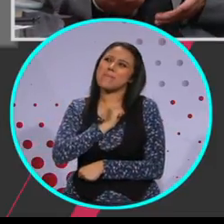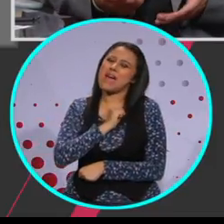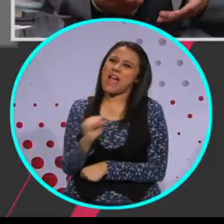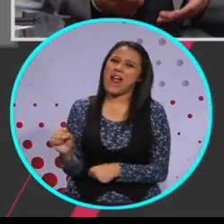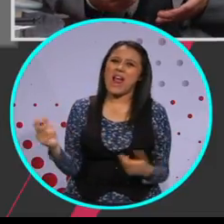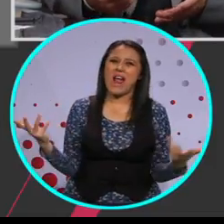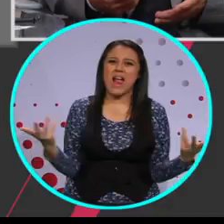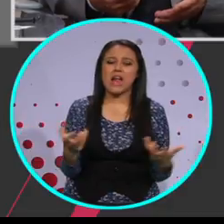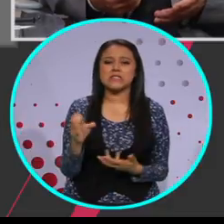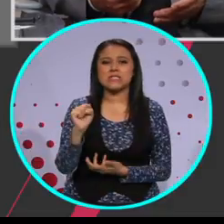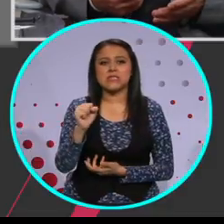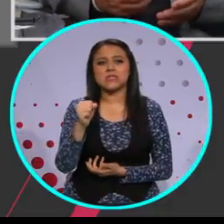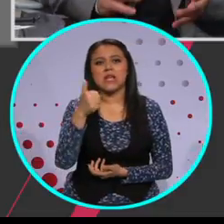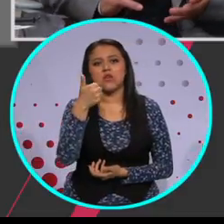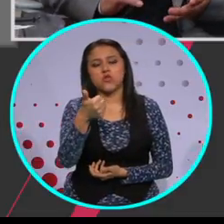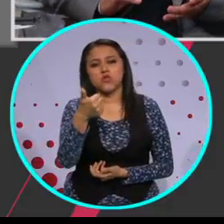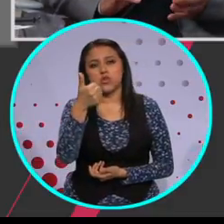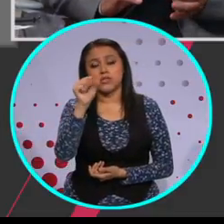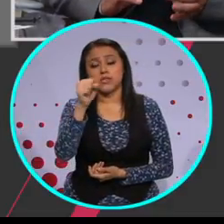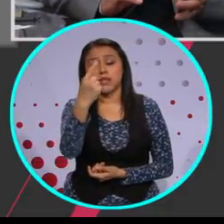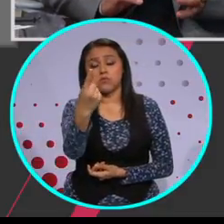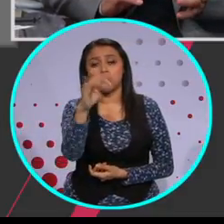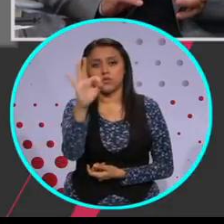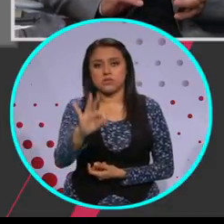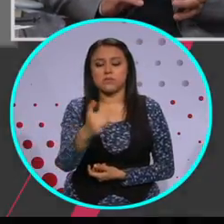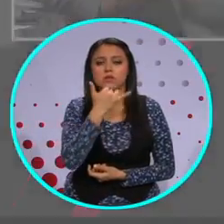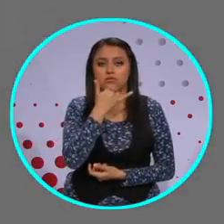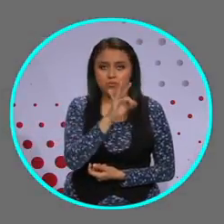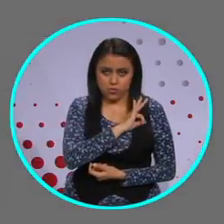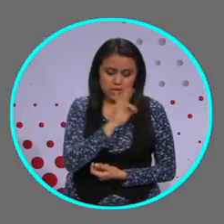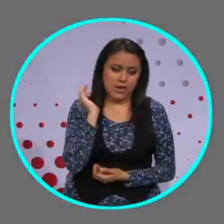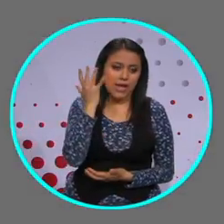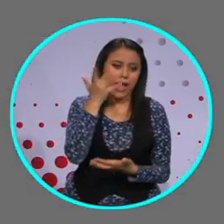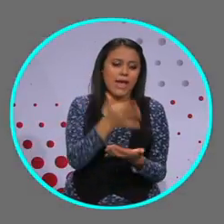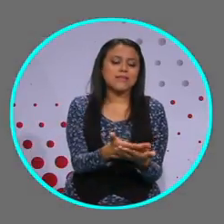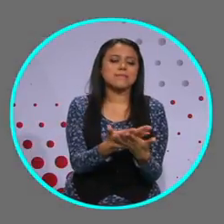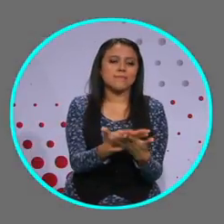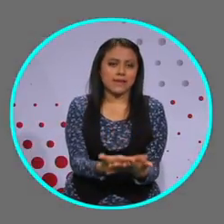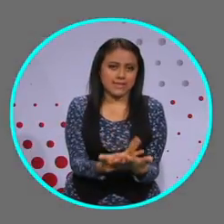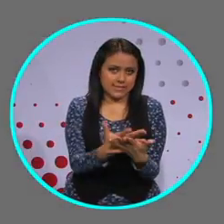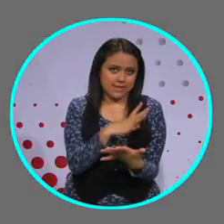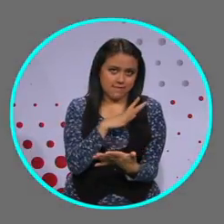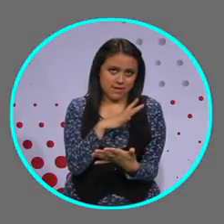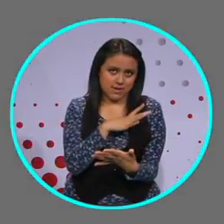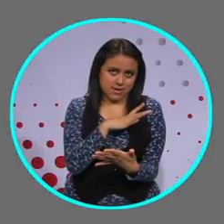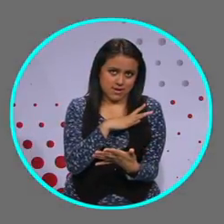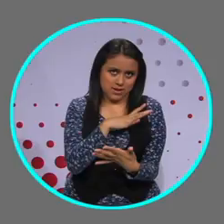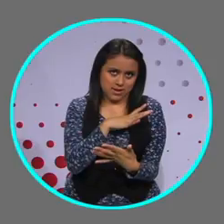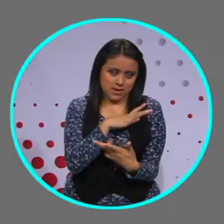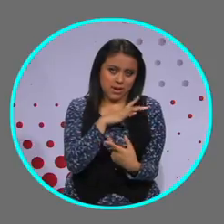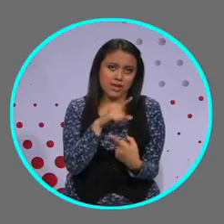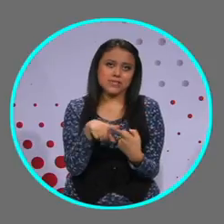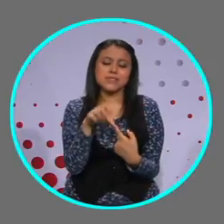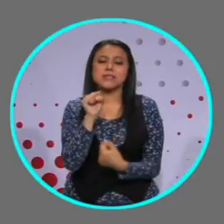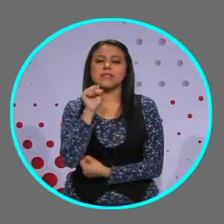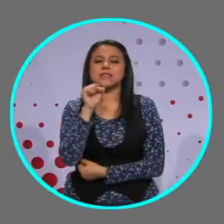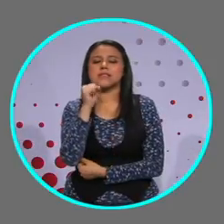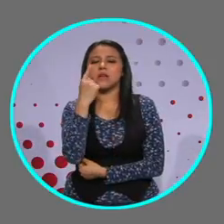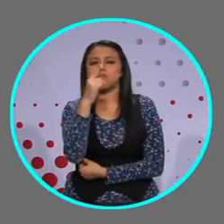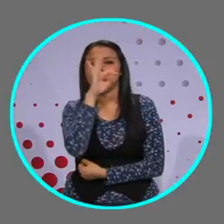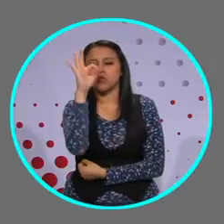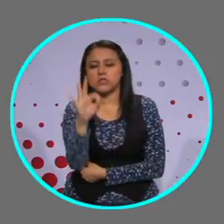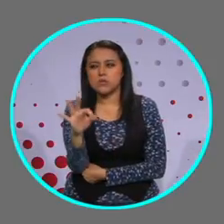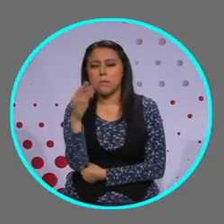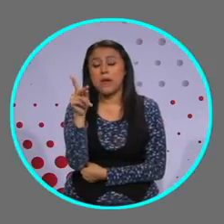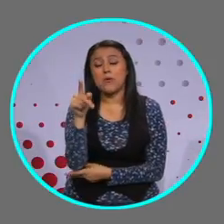61 por ejemplo tiene esperanza vivimos de la esperanza en este país 61 pero ya hay un